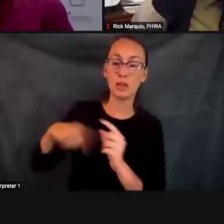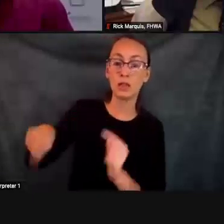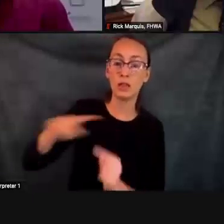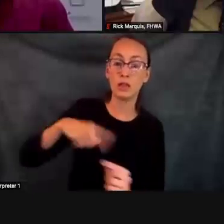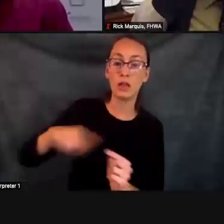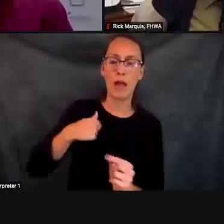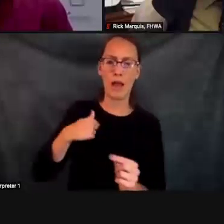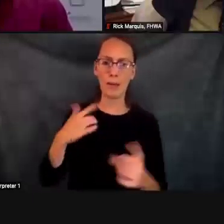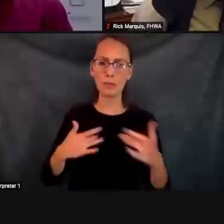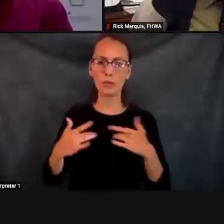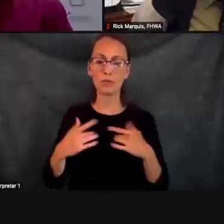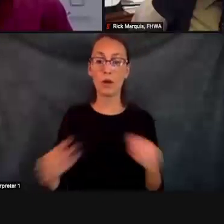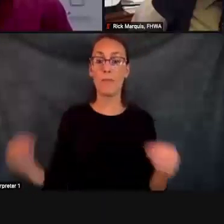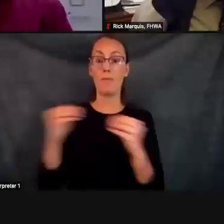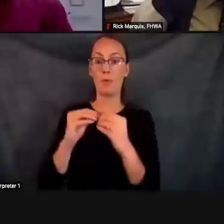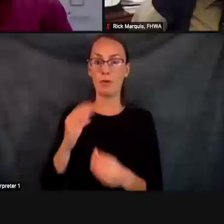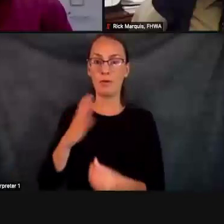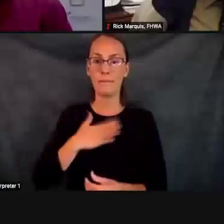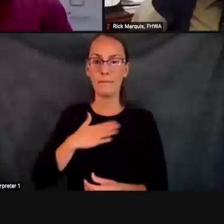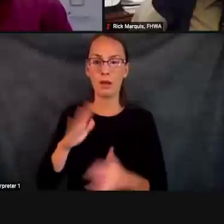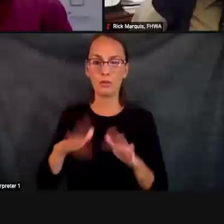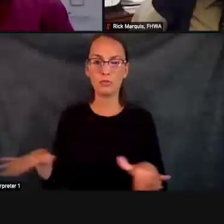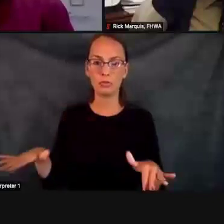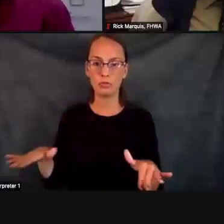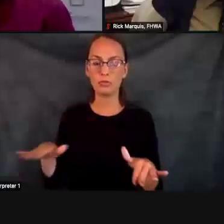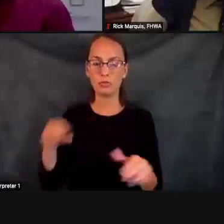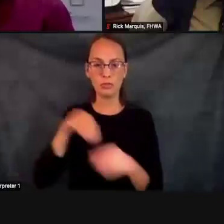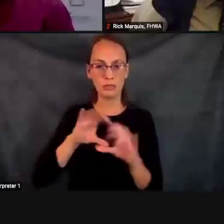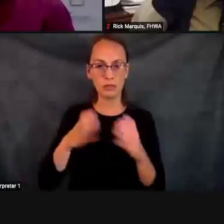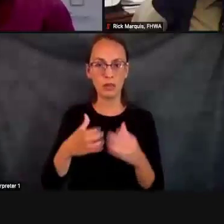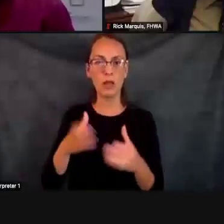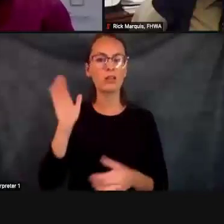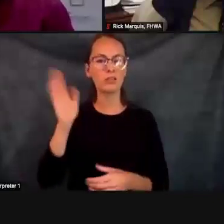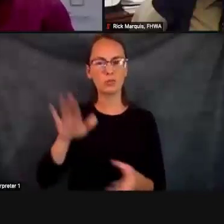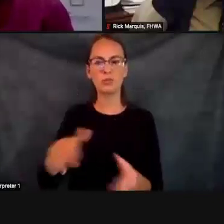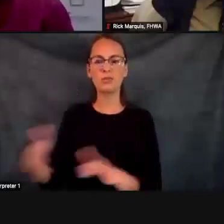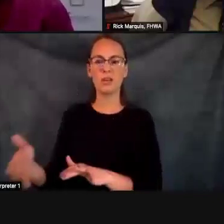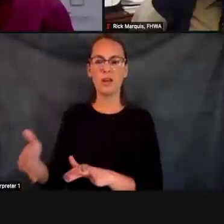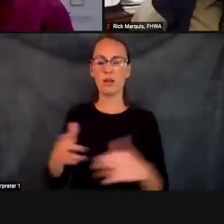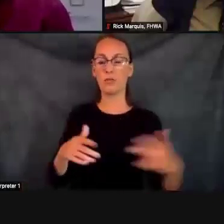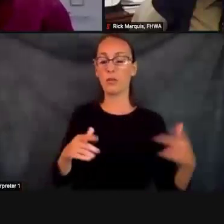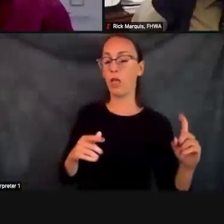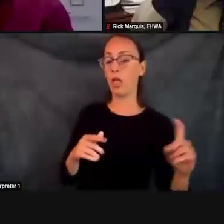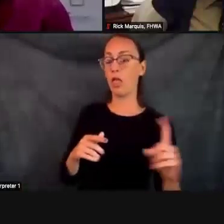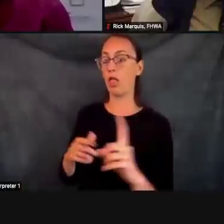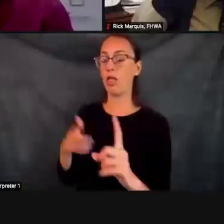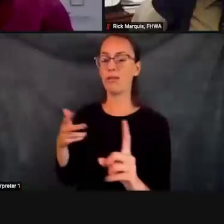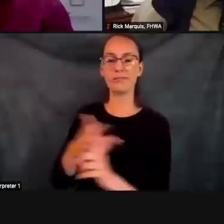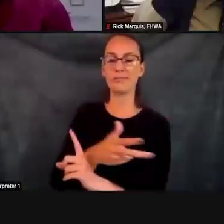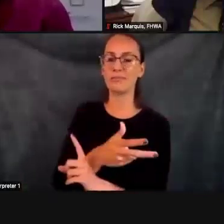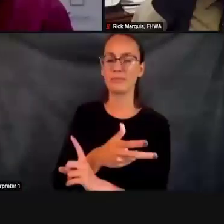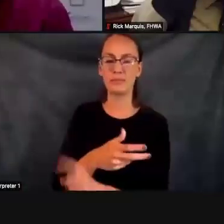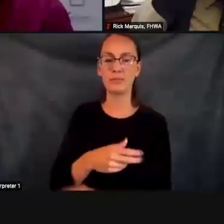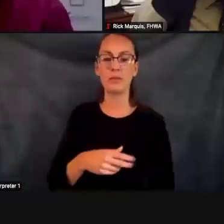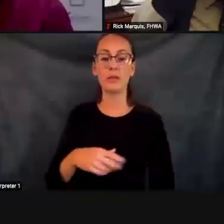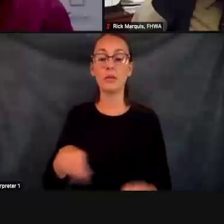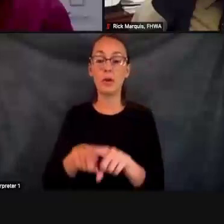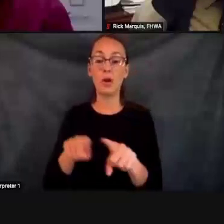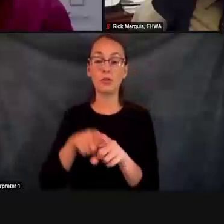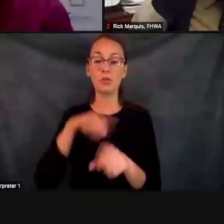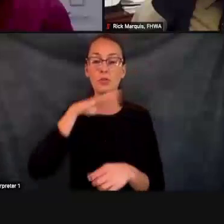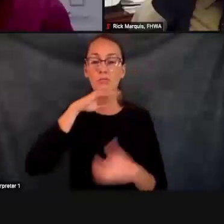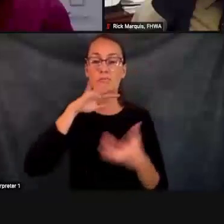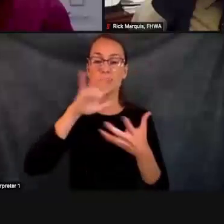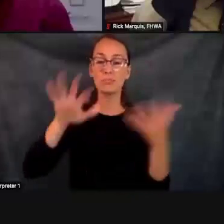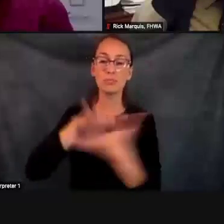alumnos. Yo estoy preocupada que mis estudiantes van a morir en esa rotonda. ¿Y qué